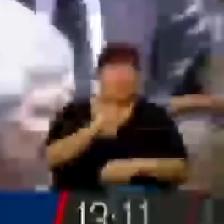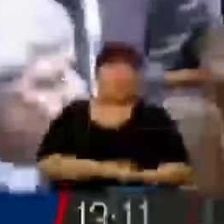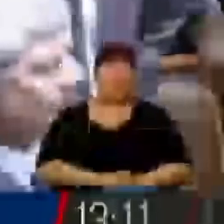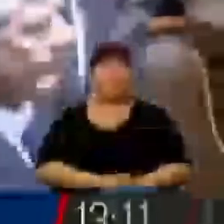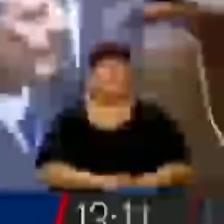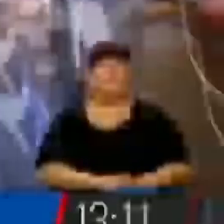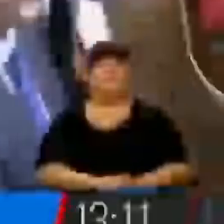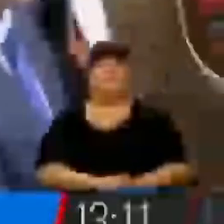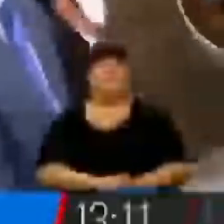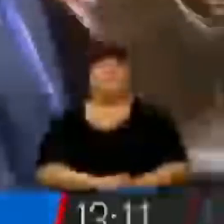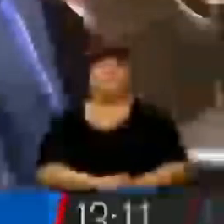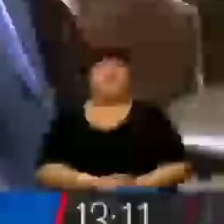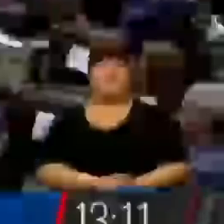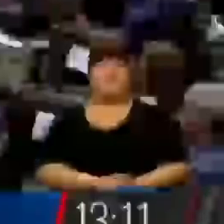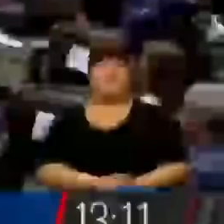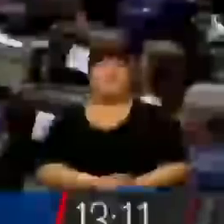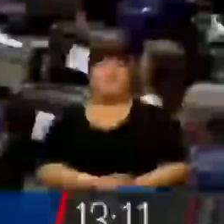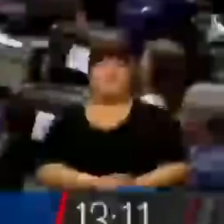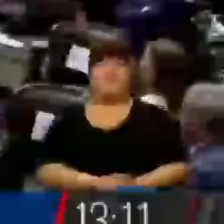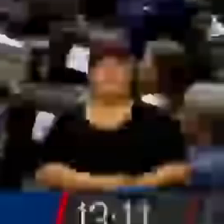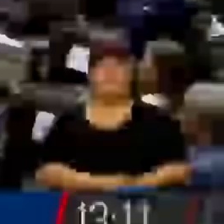Oliveto. Paula Oliveto.